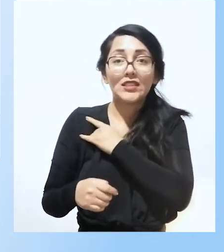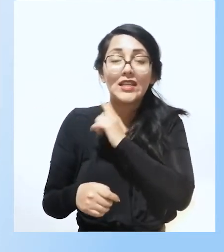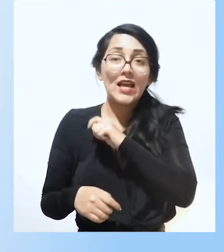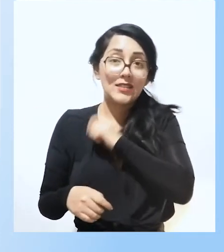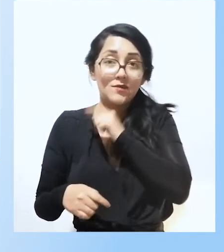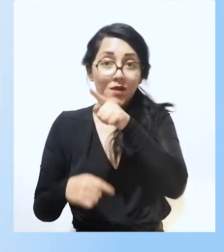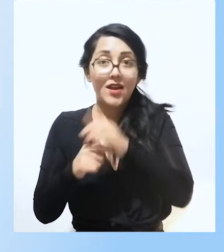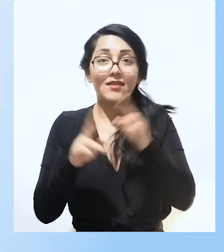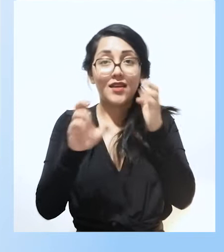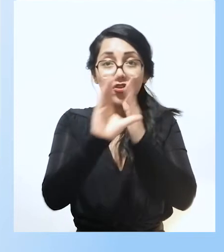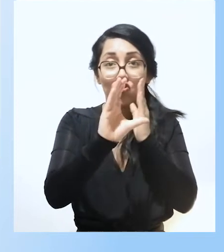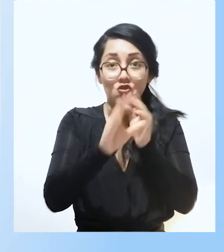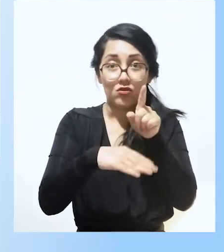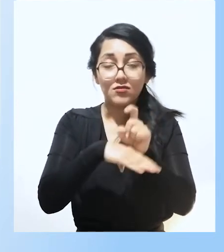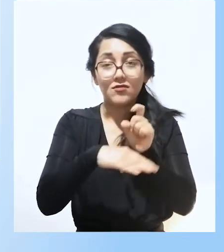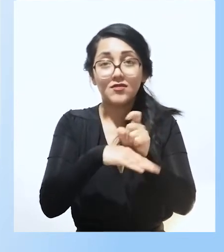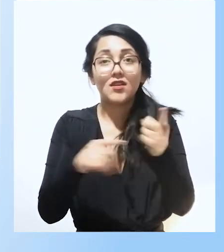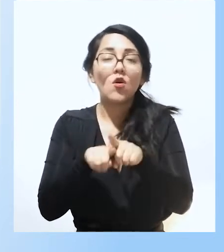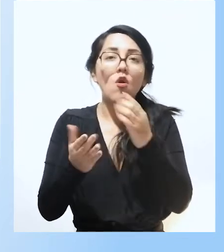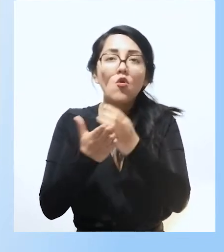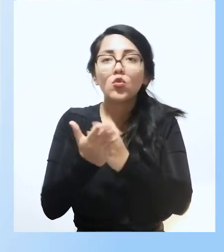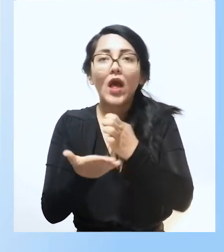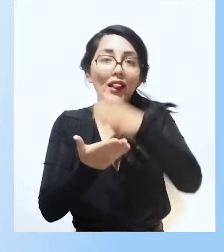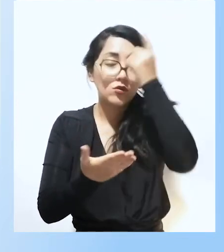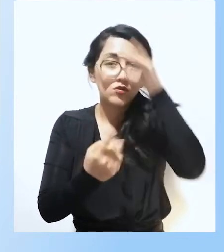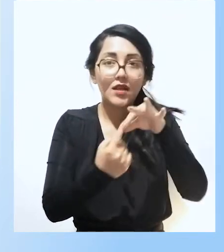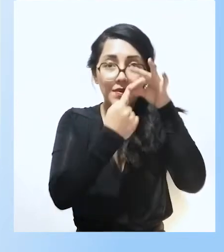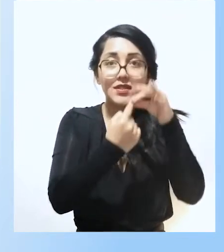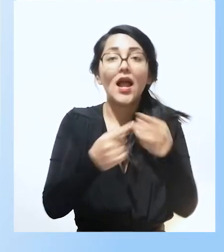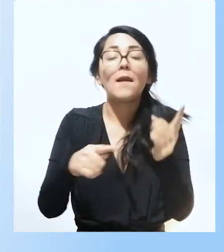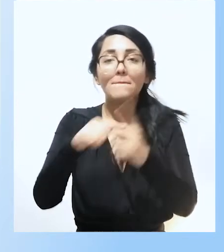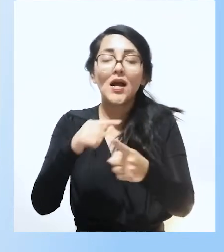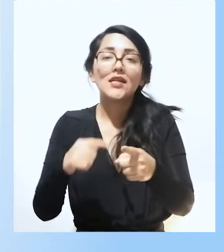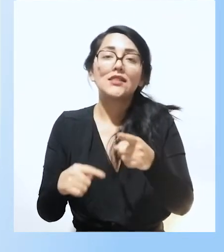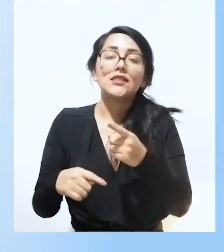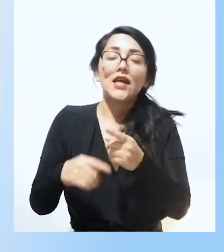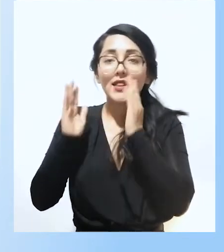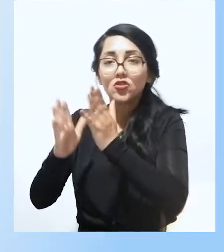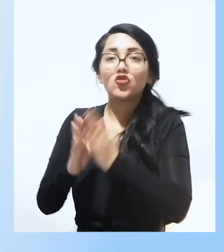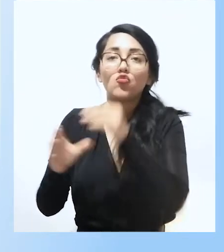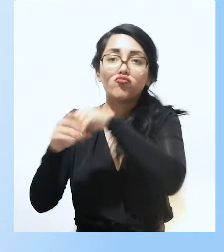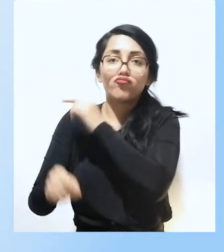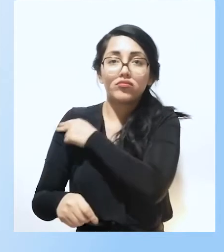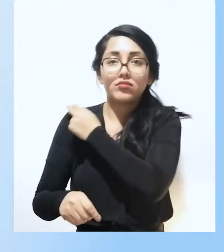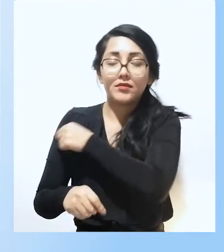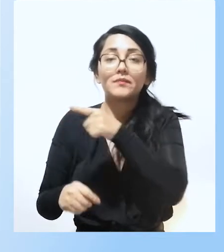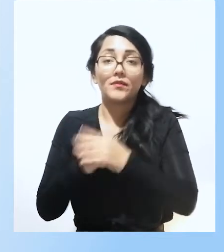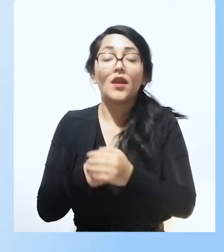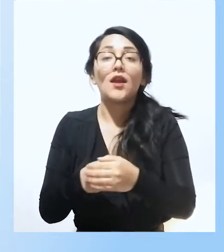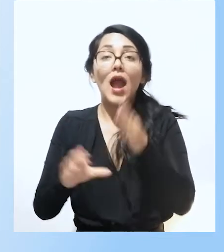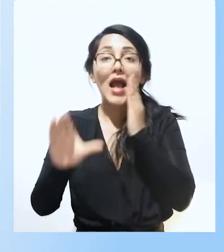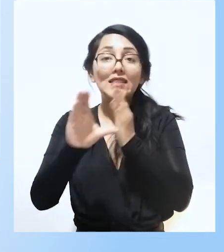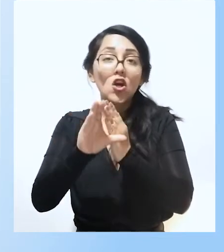Navarra, donde imparte las asignaturas de Educación Especial y Pedagogía Hospitalaria. Es coordinadora de las actividades de atención psicopedagógica